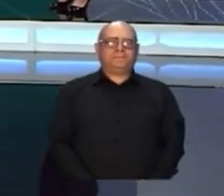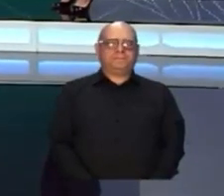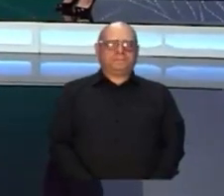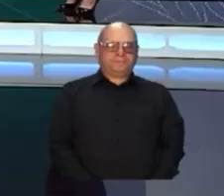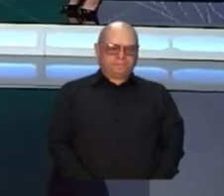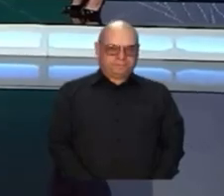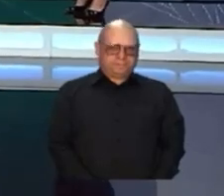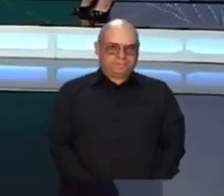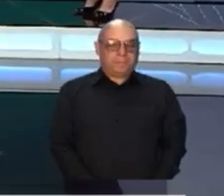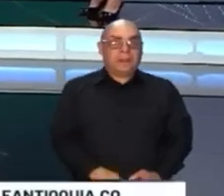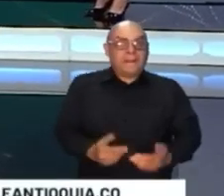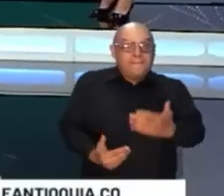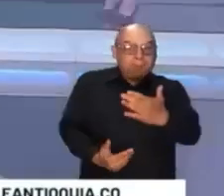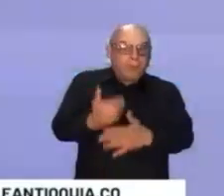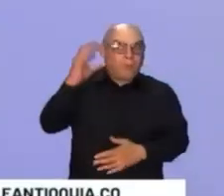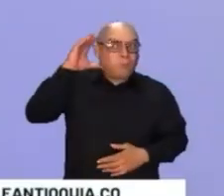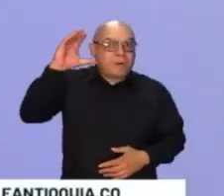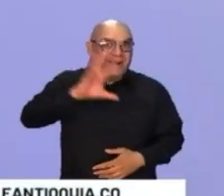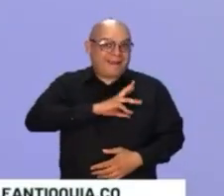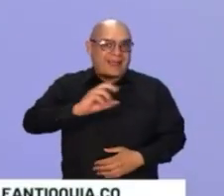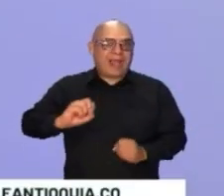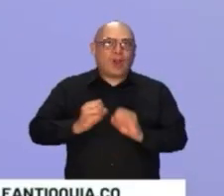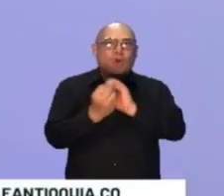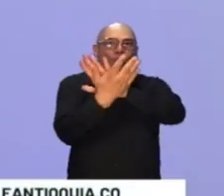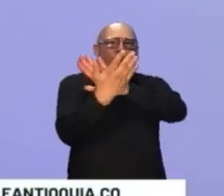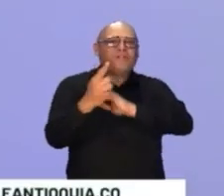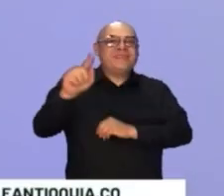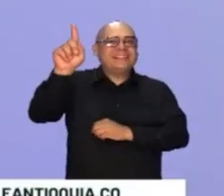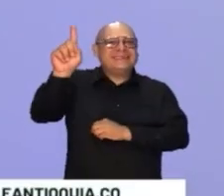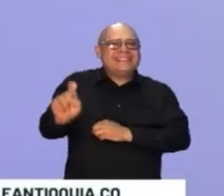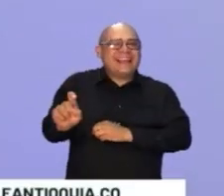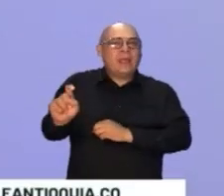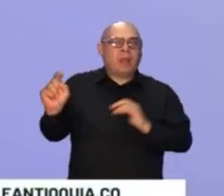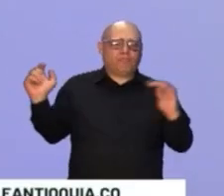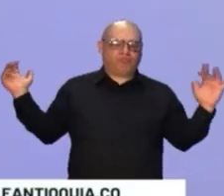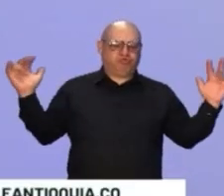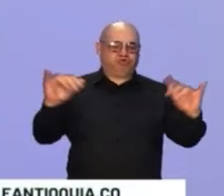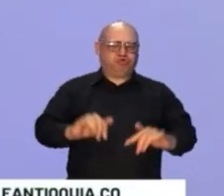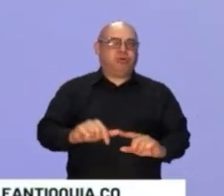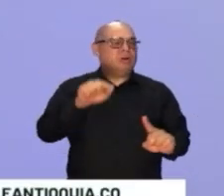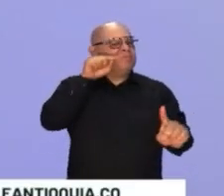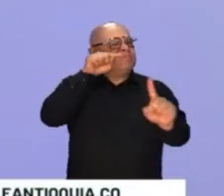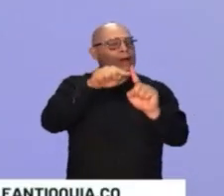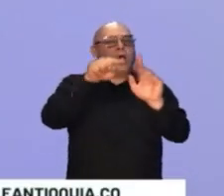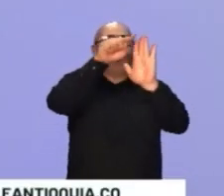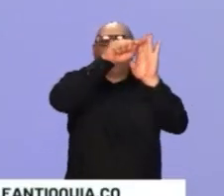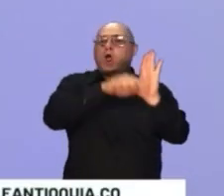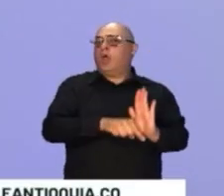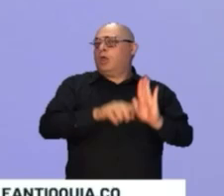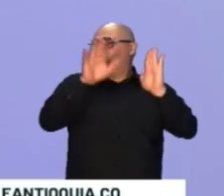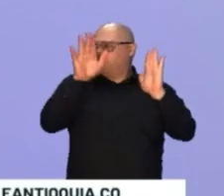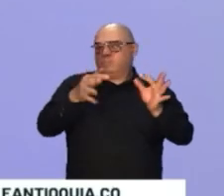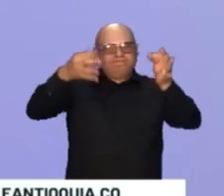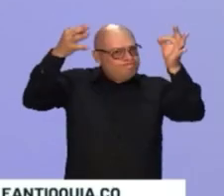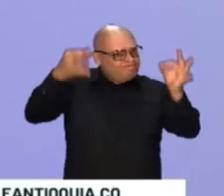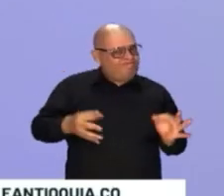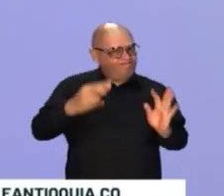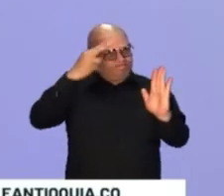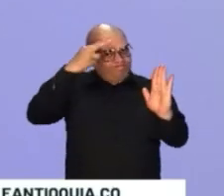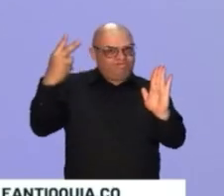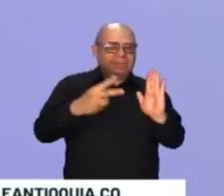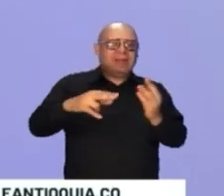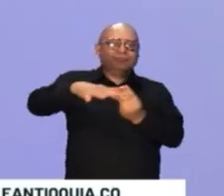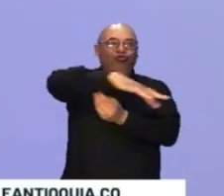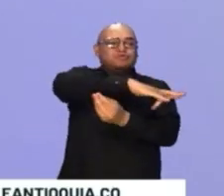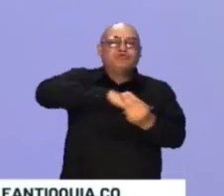comenzó en Cali la cop 16 que reunirá al mundo en torno de las políticas que se deben cumplir para defender el medio ambiente